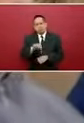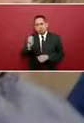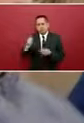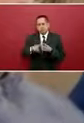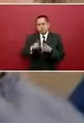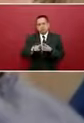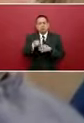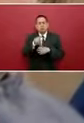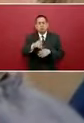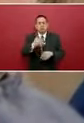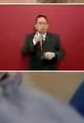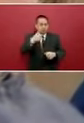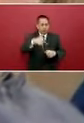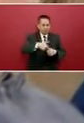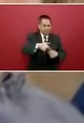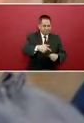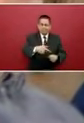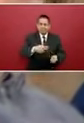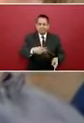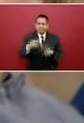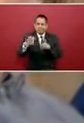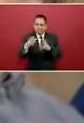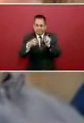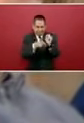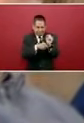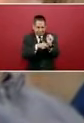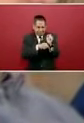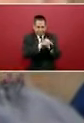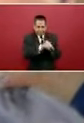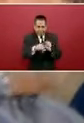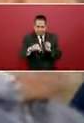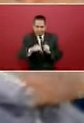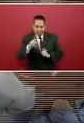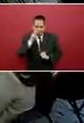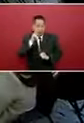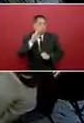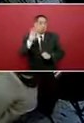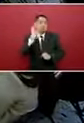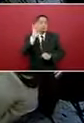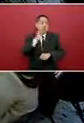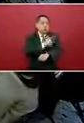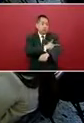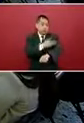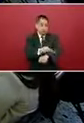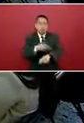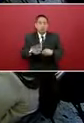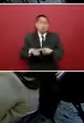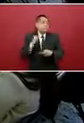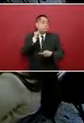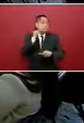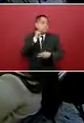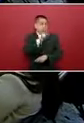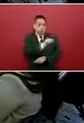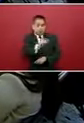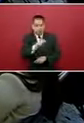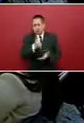estas tomas clandestinas que se han encontrado ahora que se compruebe esta de la Gustavo Madero y la de Azcapotzalco, ¿se va a investigar a los